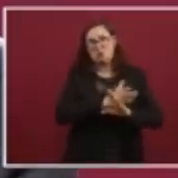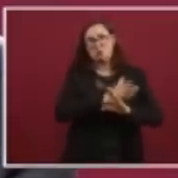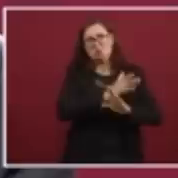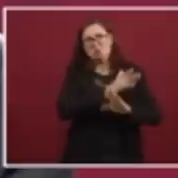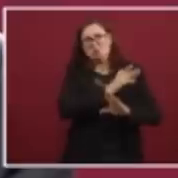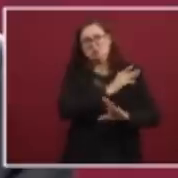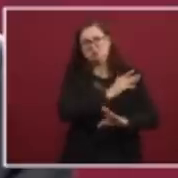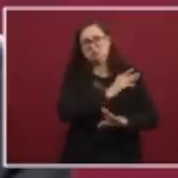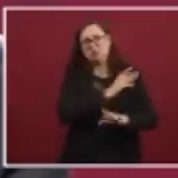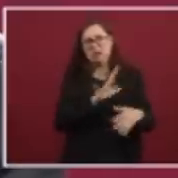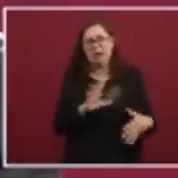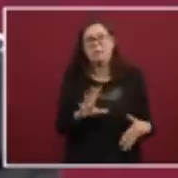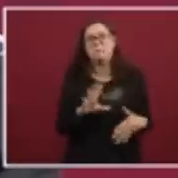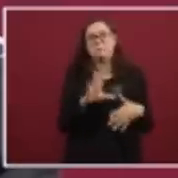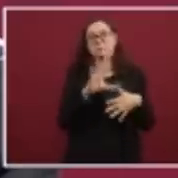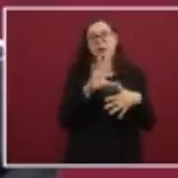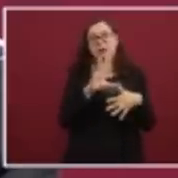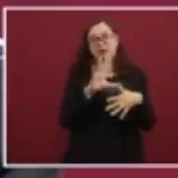nada más